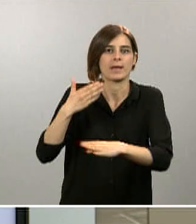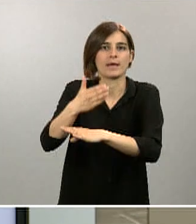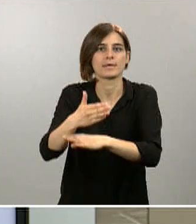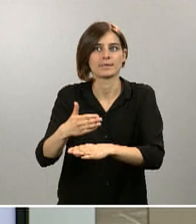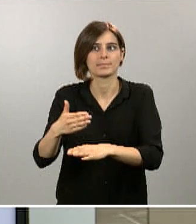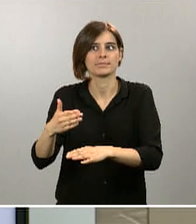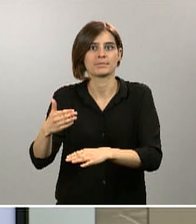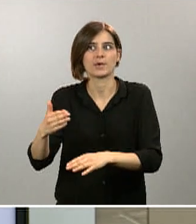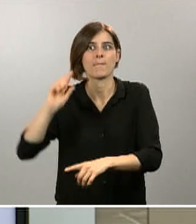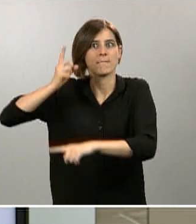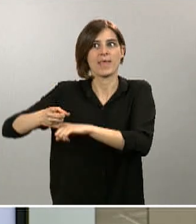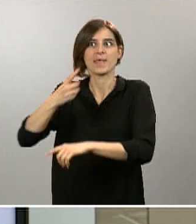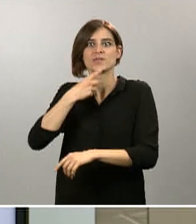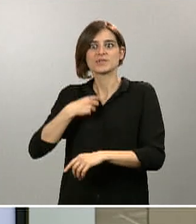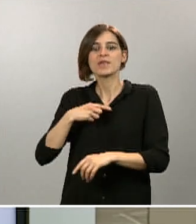más.